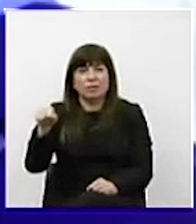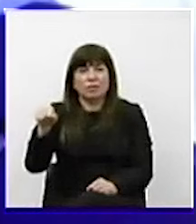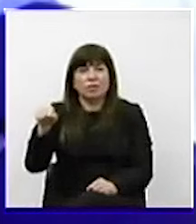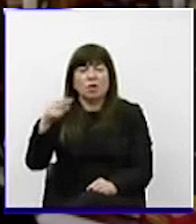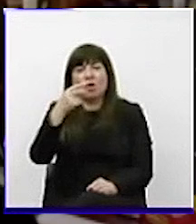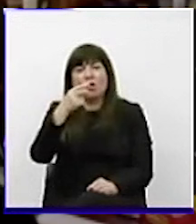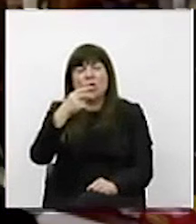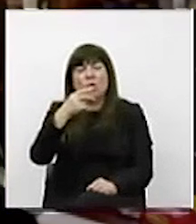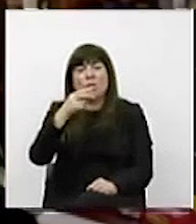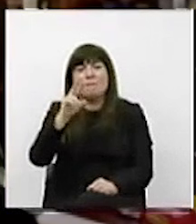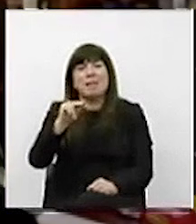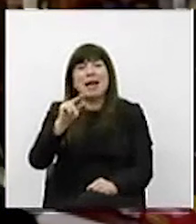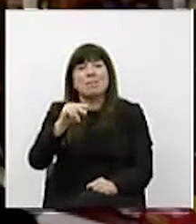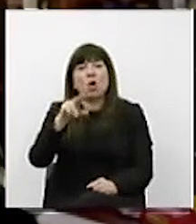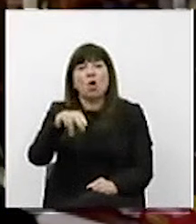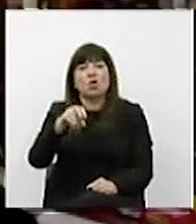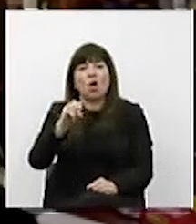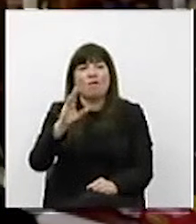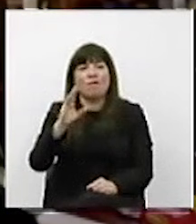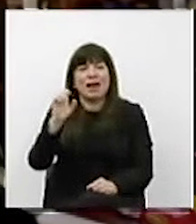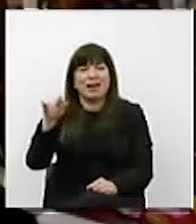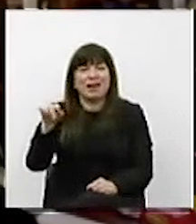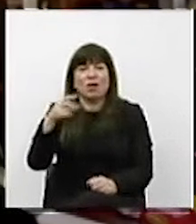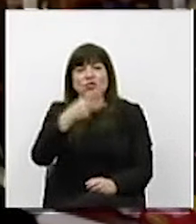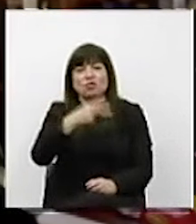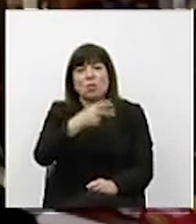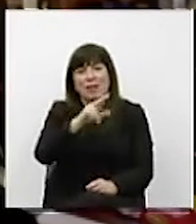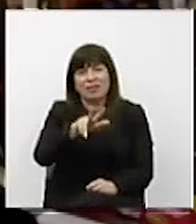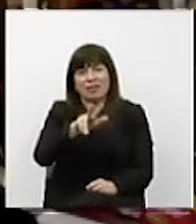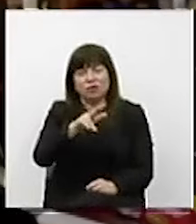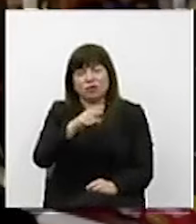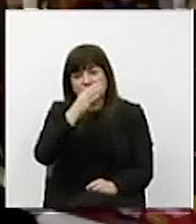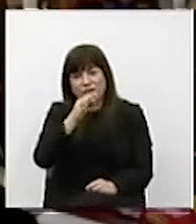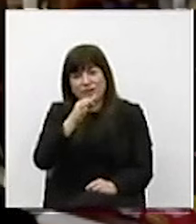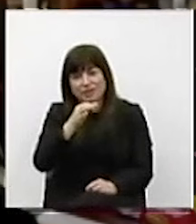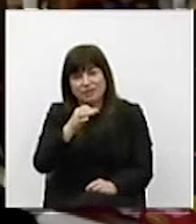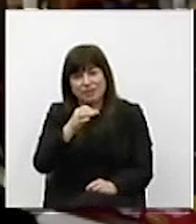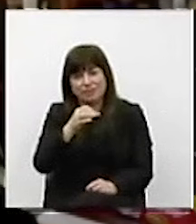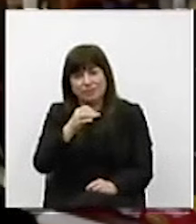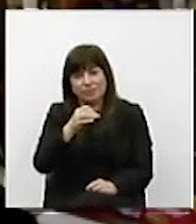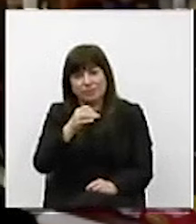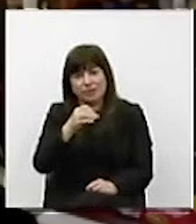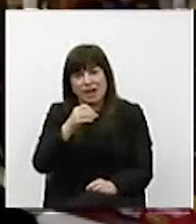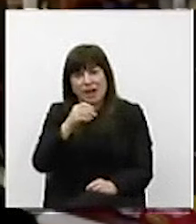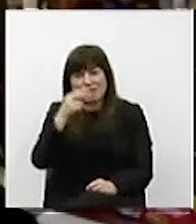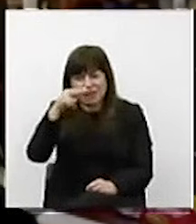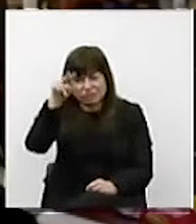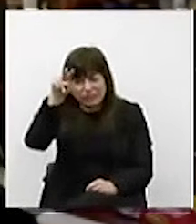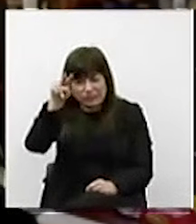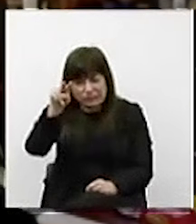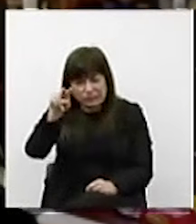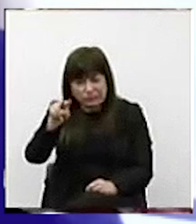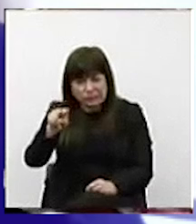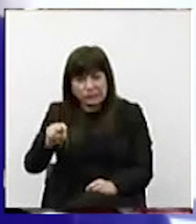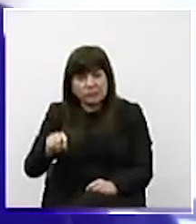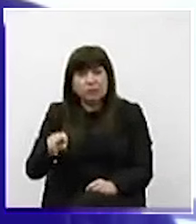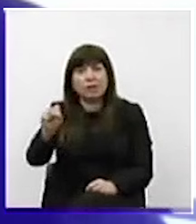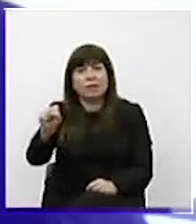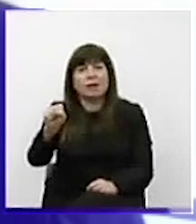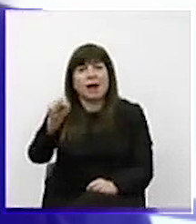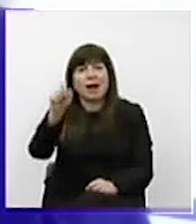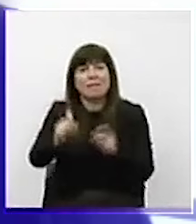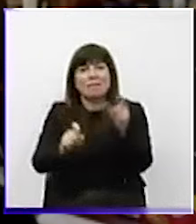2018, pero que es muy difícil hacer, que dice que hay que testear a toda la gente cada dos semanas.